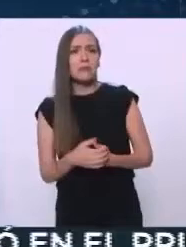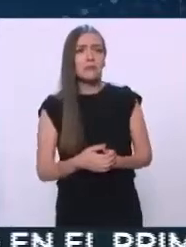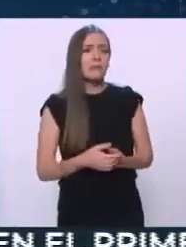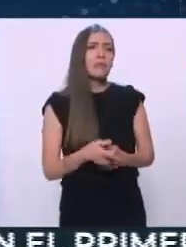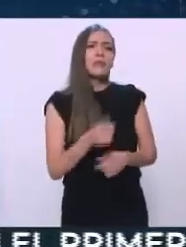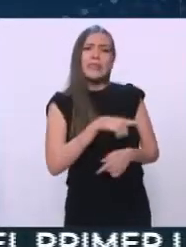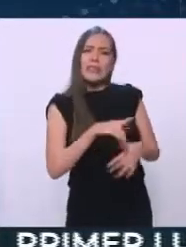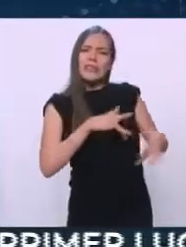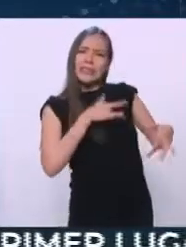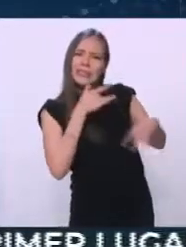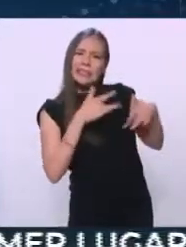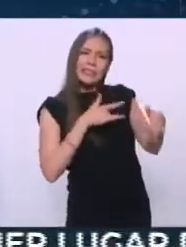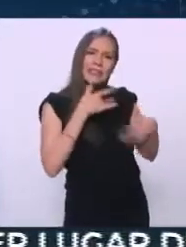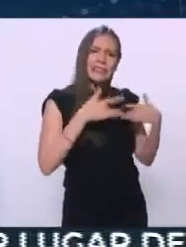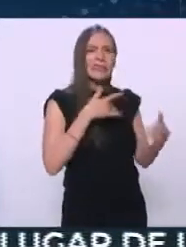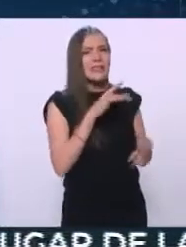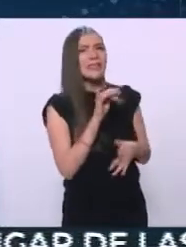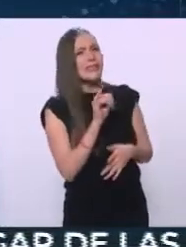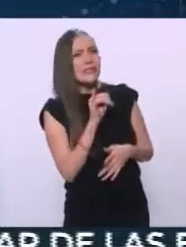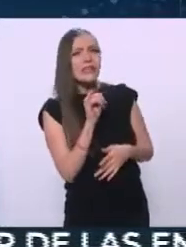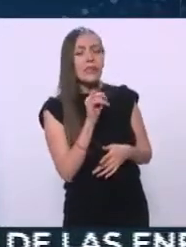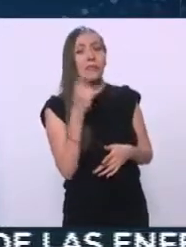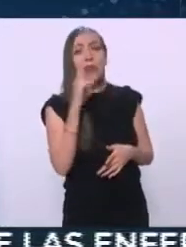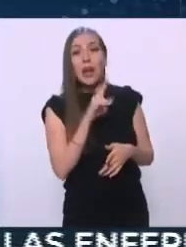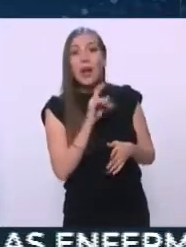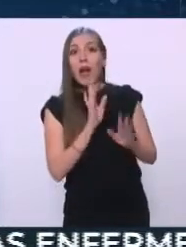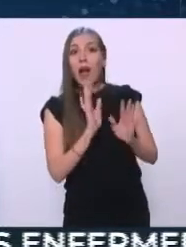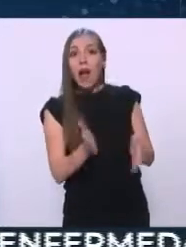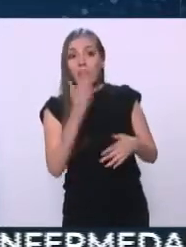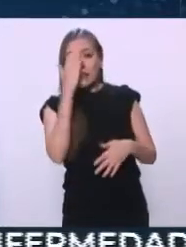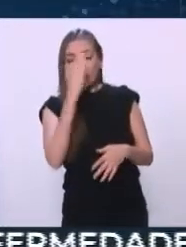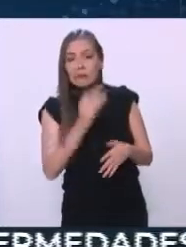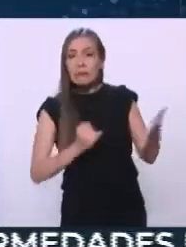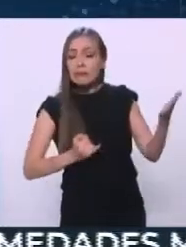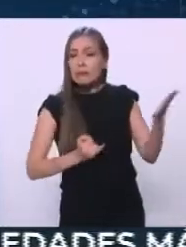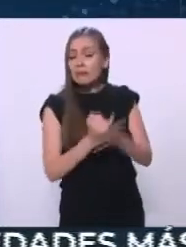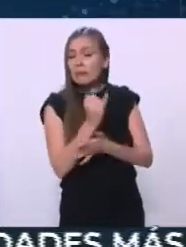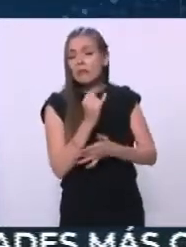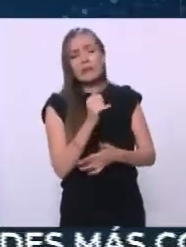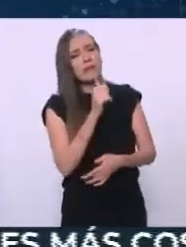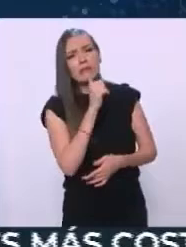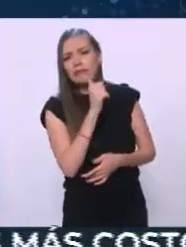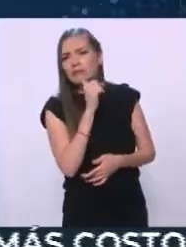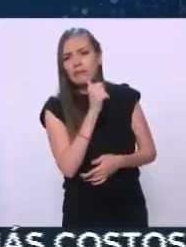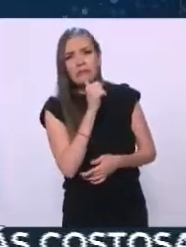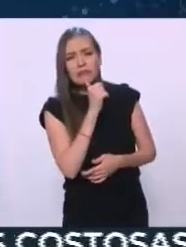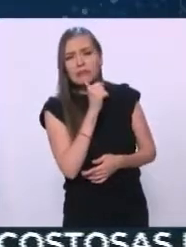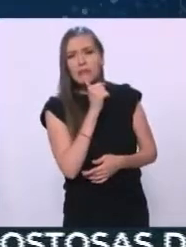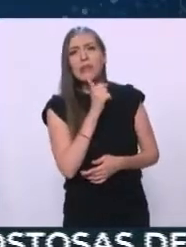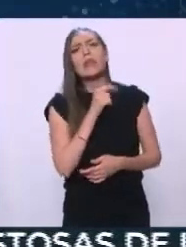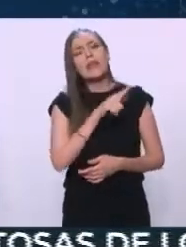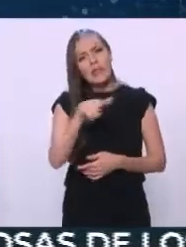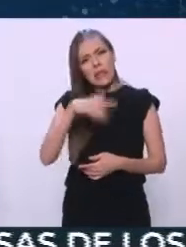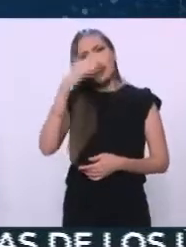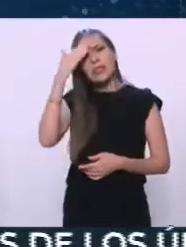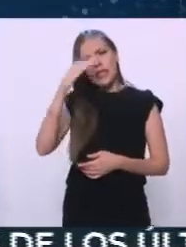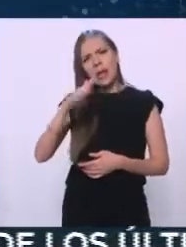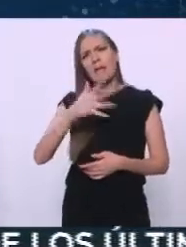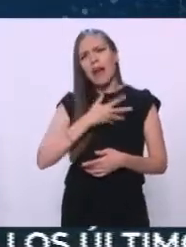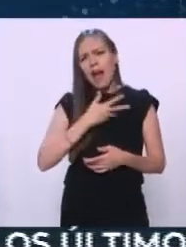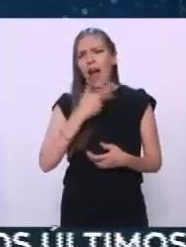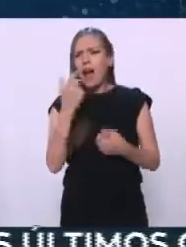no tenemos como la certeza de que haya habido corrupción como tal en el caso Repsol, pero sabemos que ha habido manejos